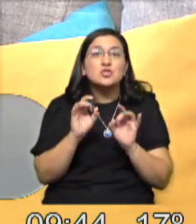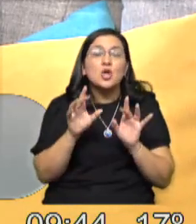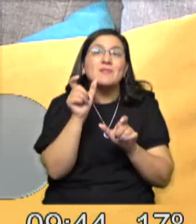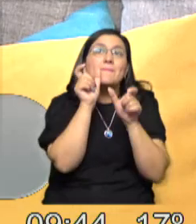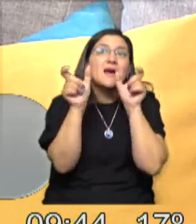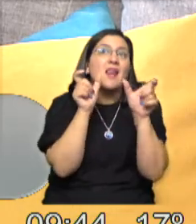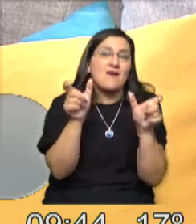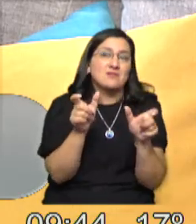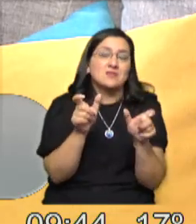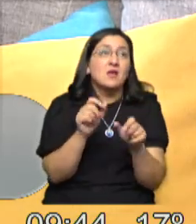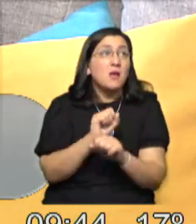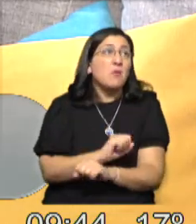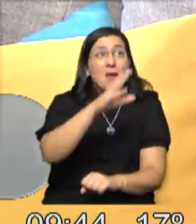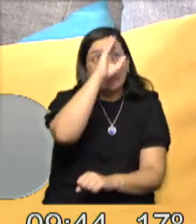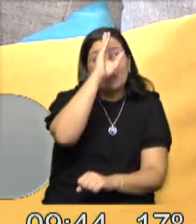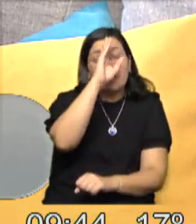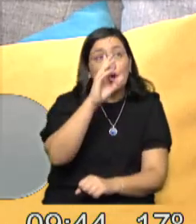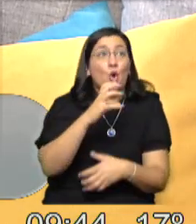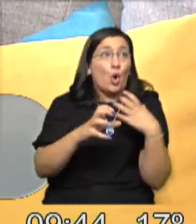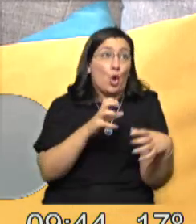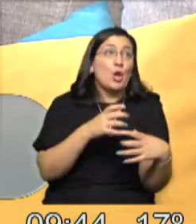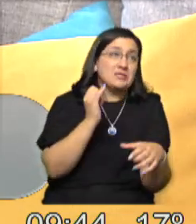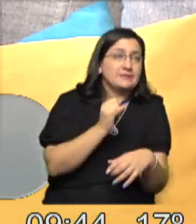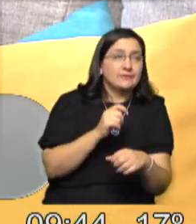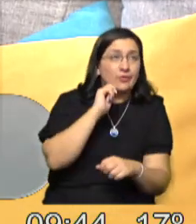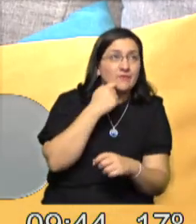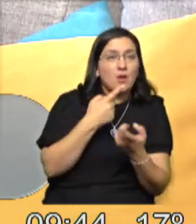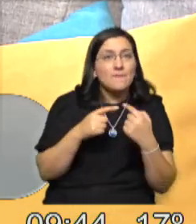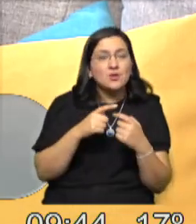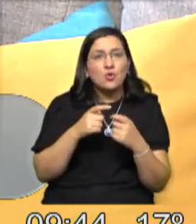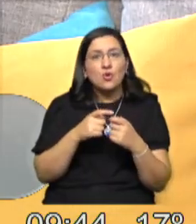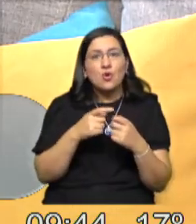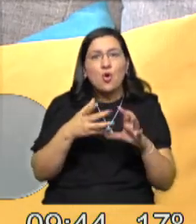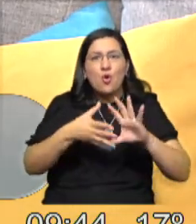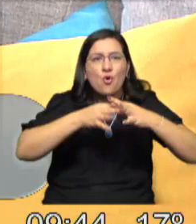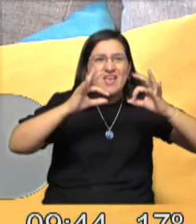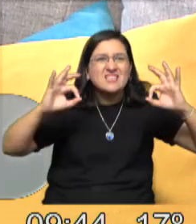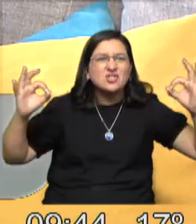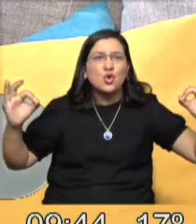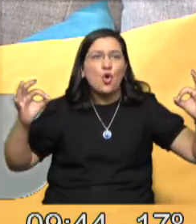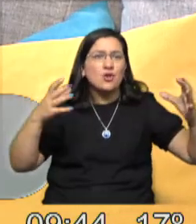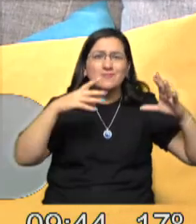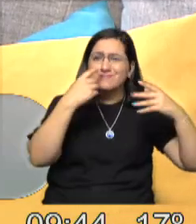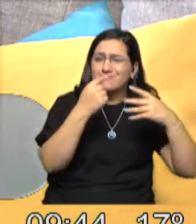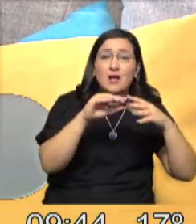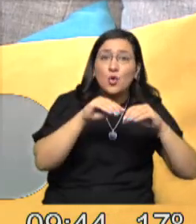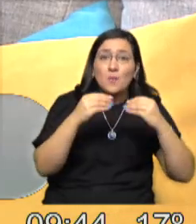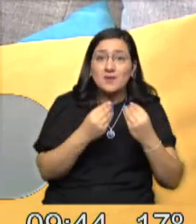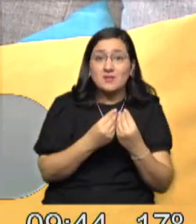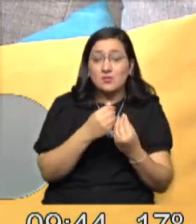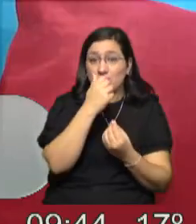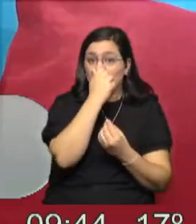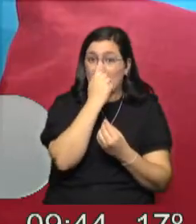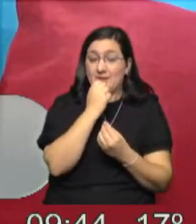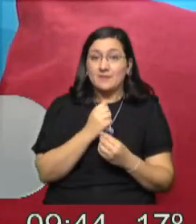aprender los colores, todo divino, pero después, bueno, armar frases, el vocabulario que es extenso. Entonces digo, el proyecto sería ideal desde formativas. Decime